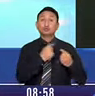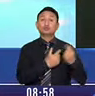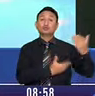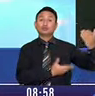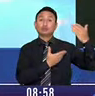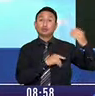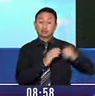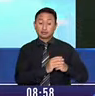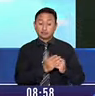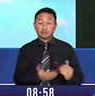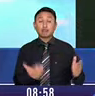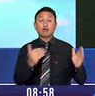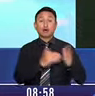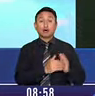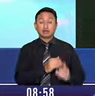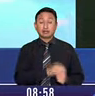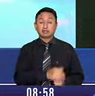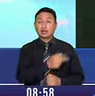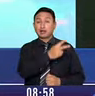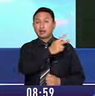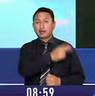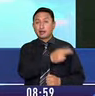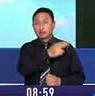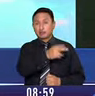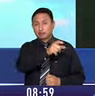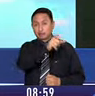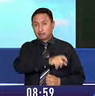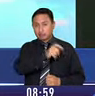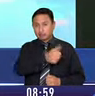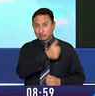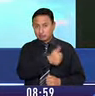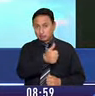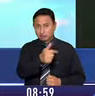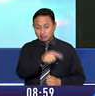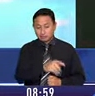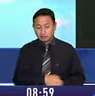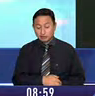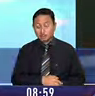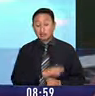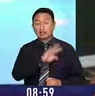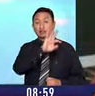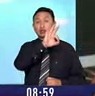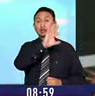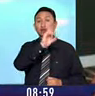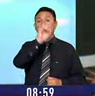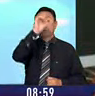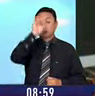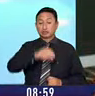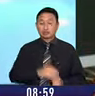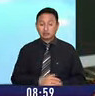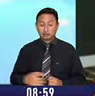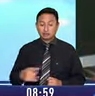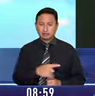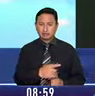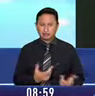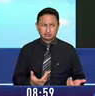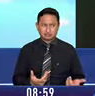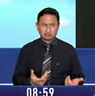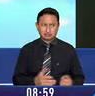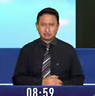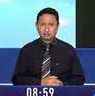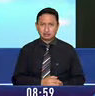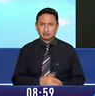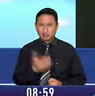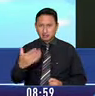nos vuelven a presentar a los que se les mandó a la casa y más del 90% estaban de acuerdo con que se